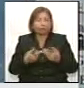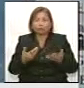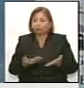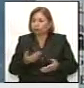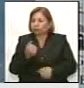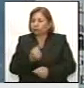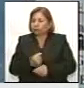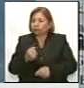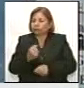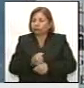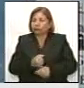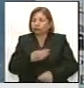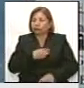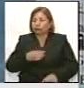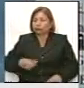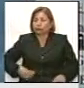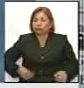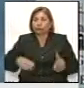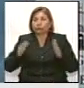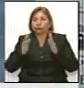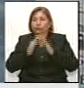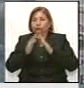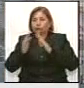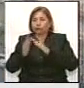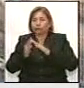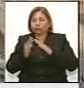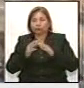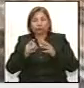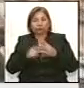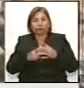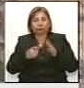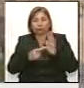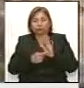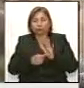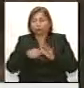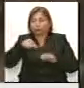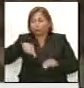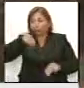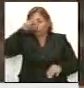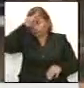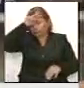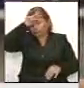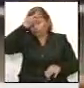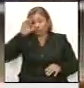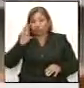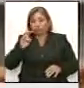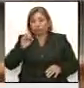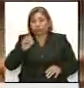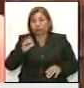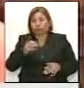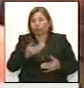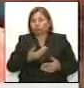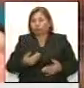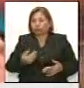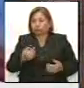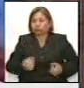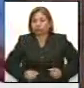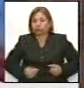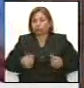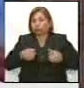trabajó con el Ministerio de Vivienda. Indicó que en el Perú el 60% vive en la costa y solo